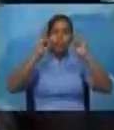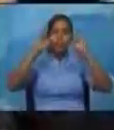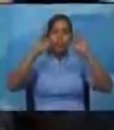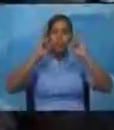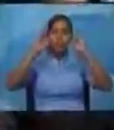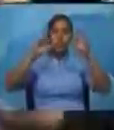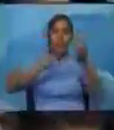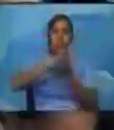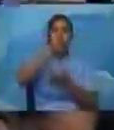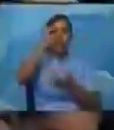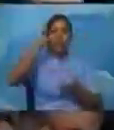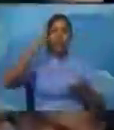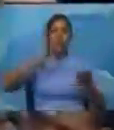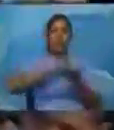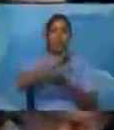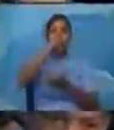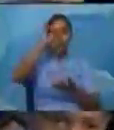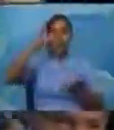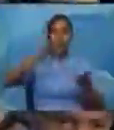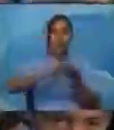Yeah. ¡Gloria a Dios!